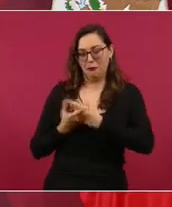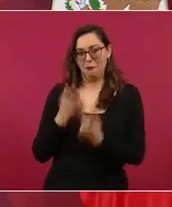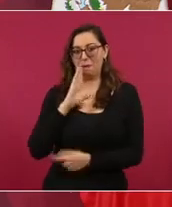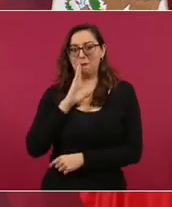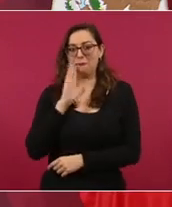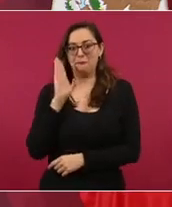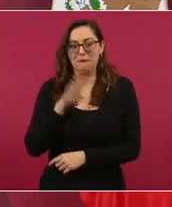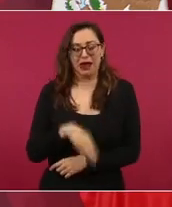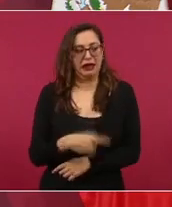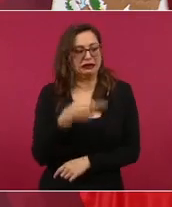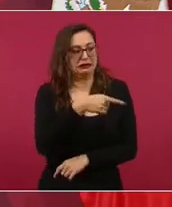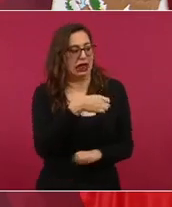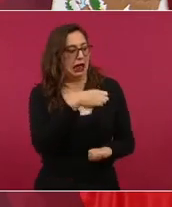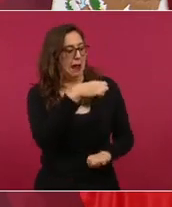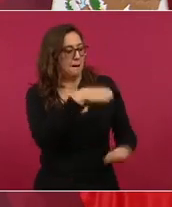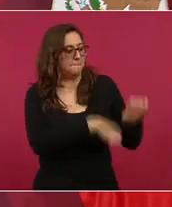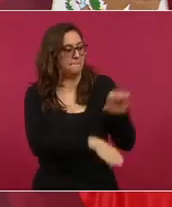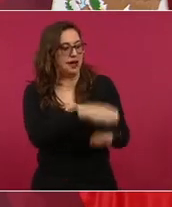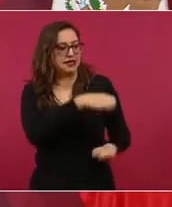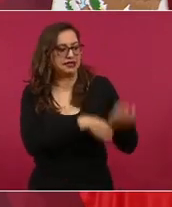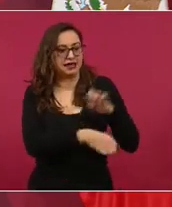con los empresarios